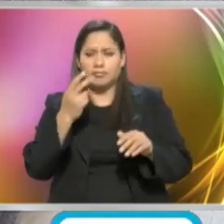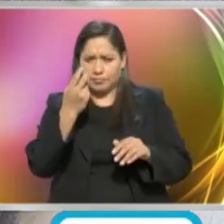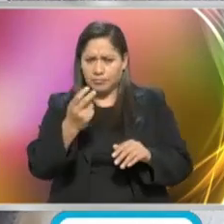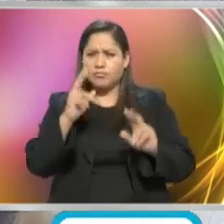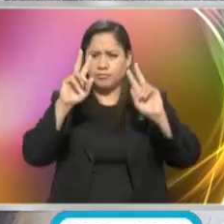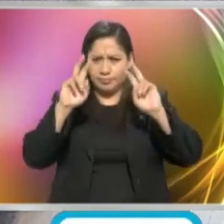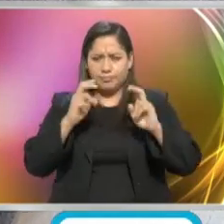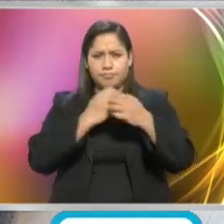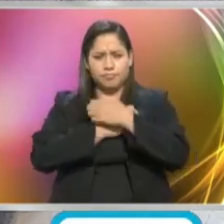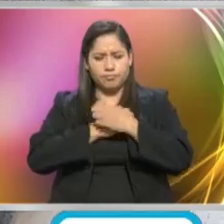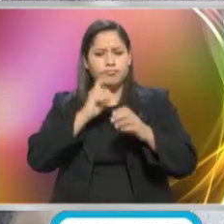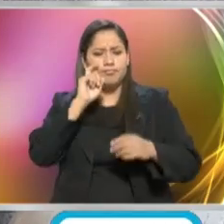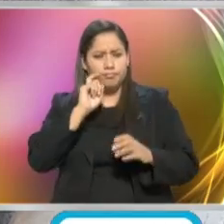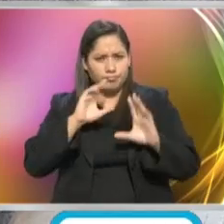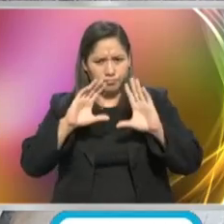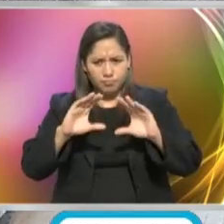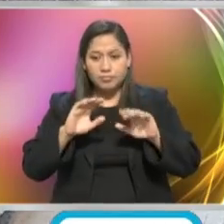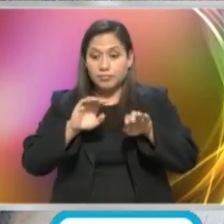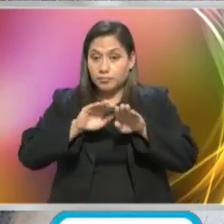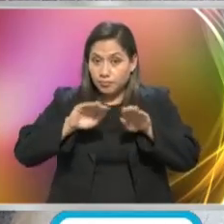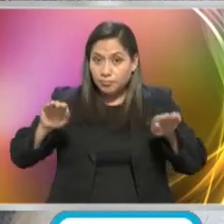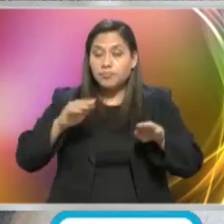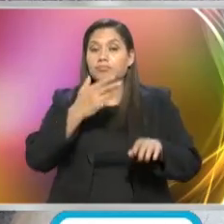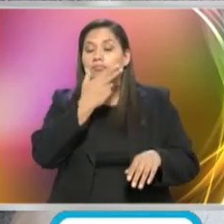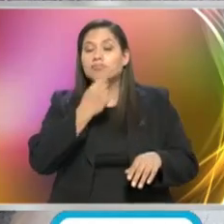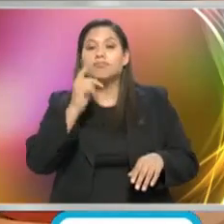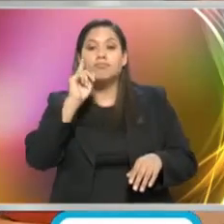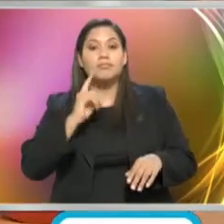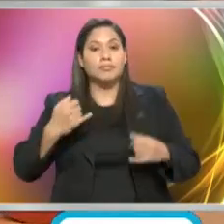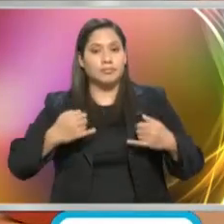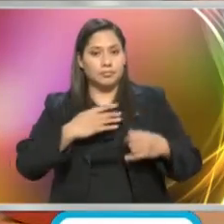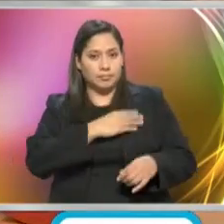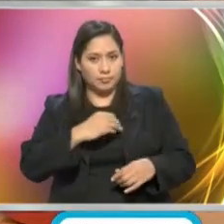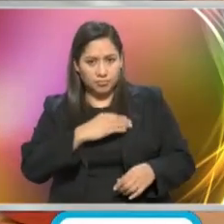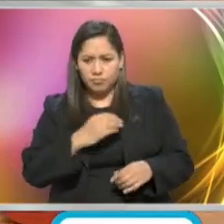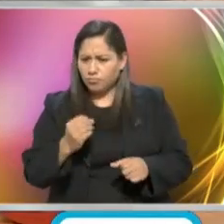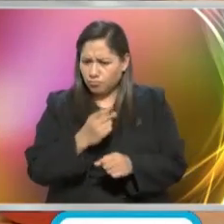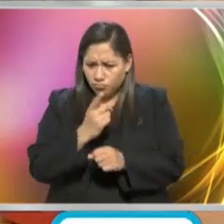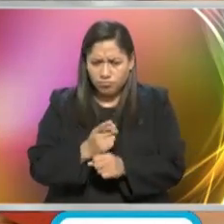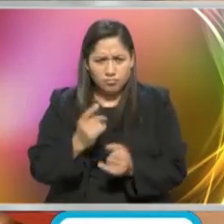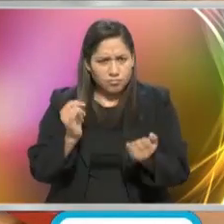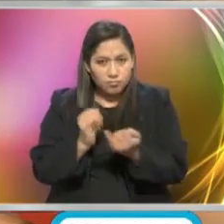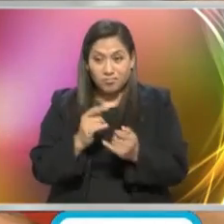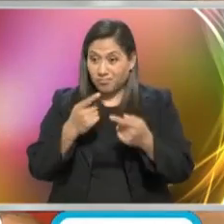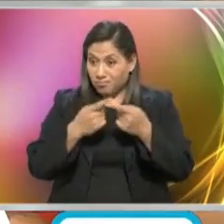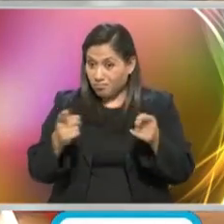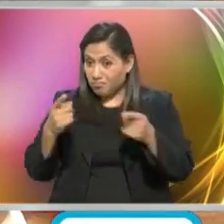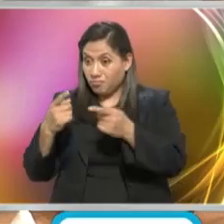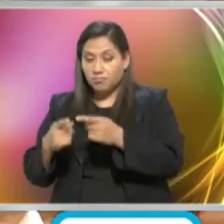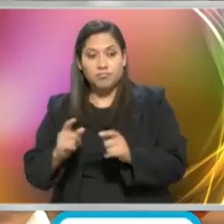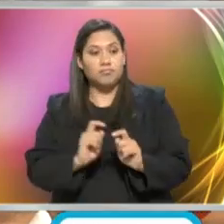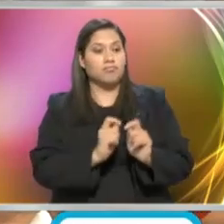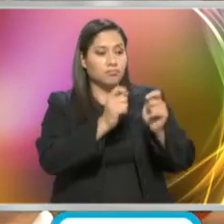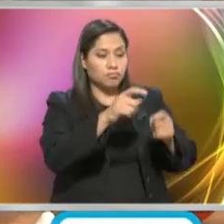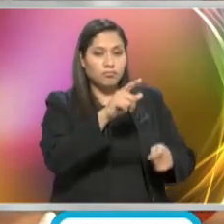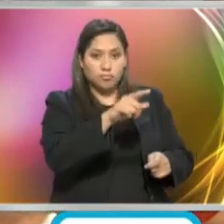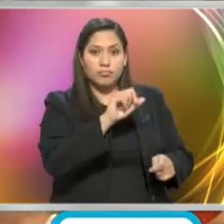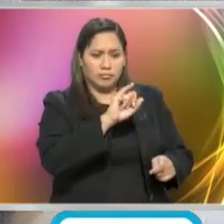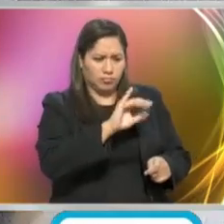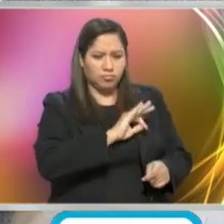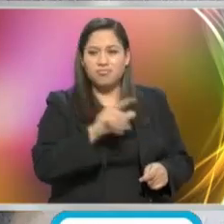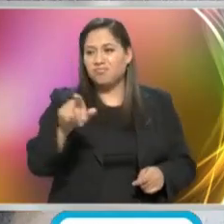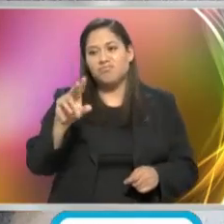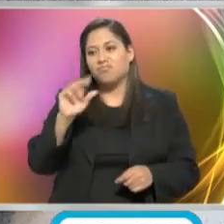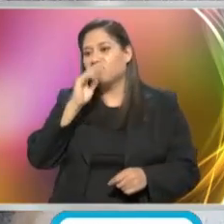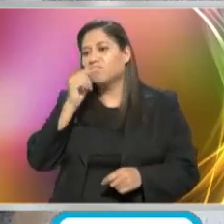educación sexual, tratando con igualdad a hijos e hijas, dándoles las mismas oportunidades y no diferenciando, ¿no? El de que tú sí puedes hacerlo y